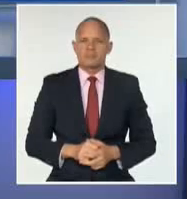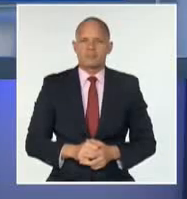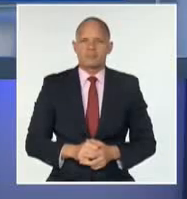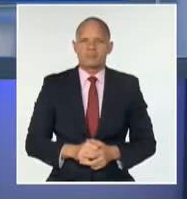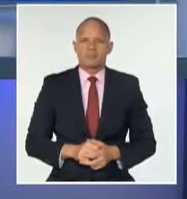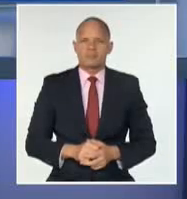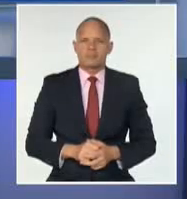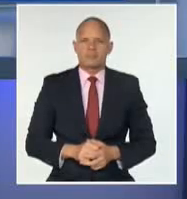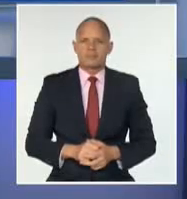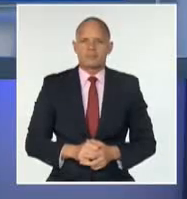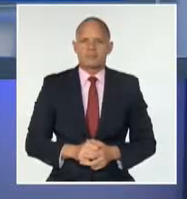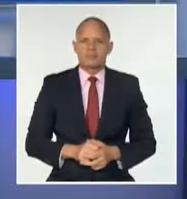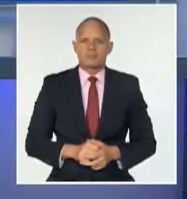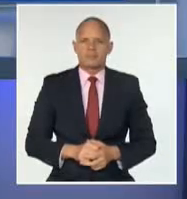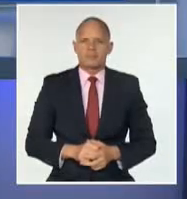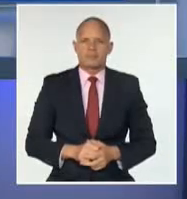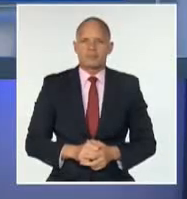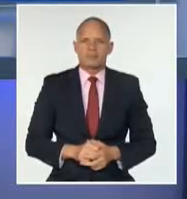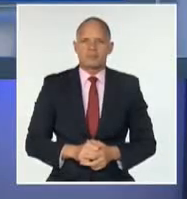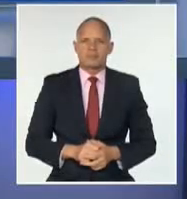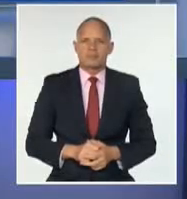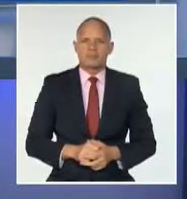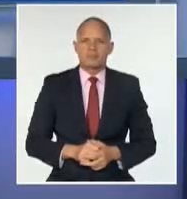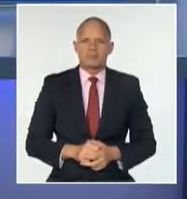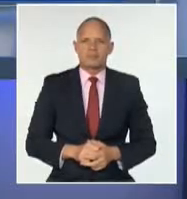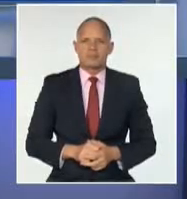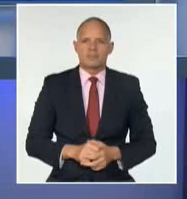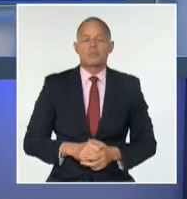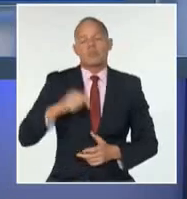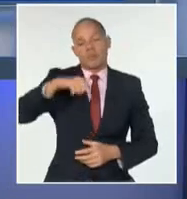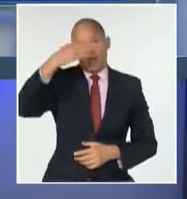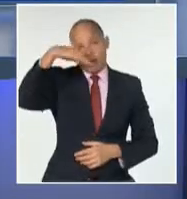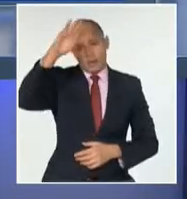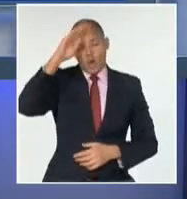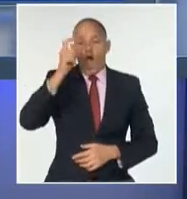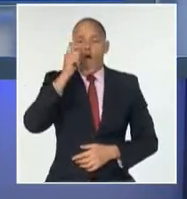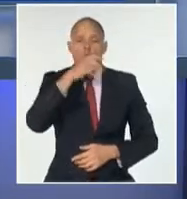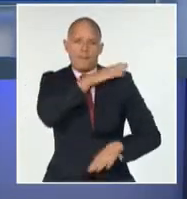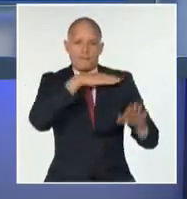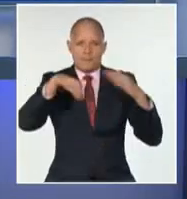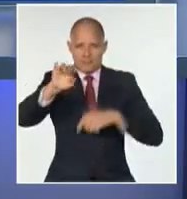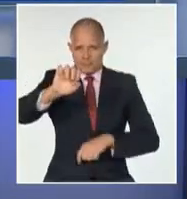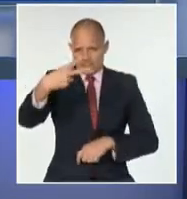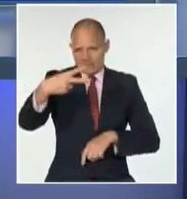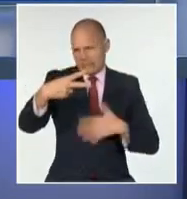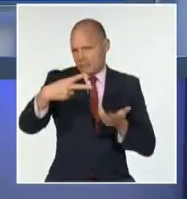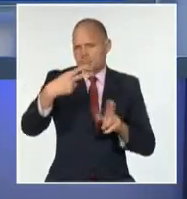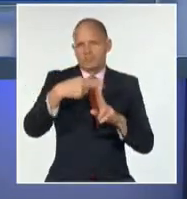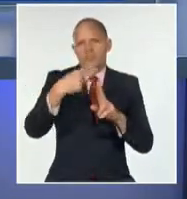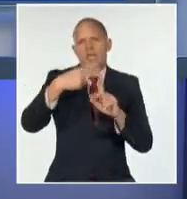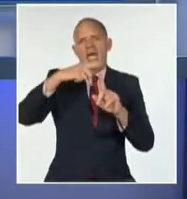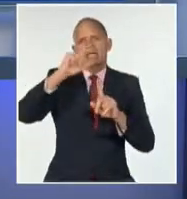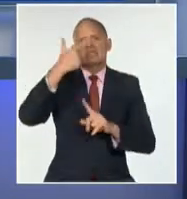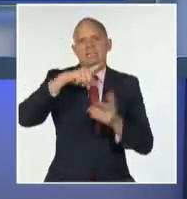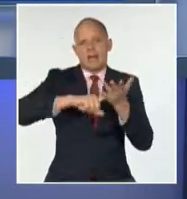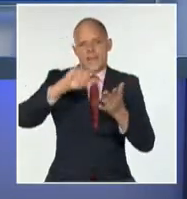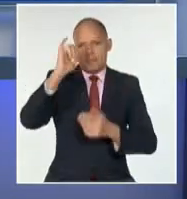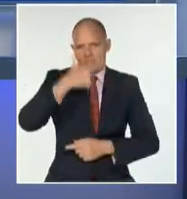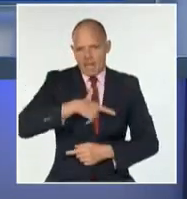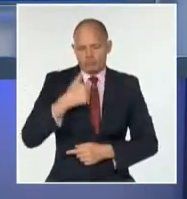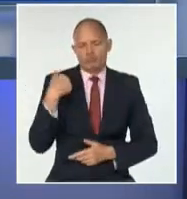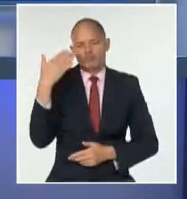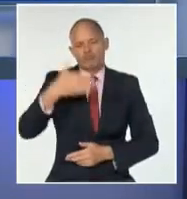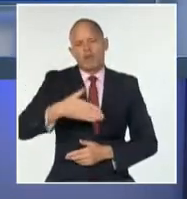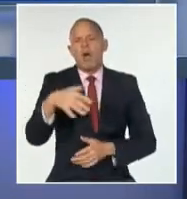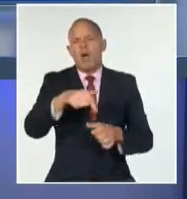República, Jorge Luis Tapia Fonseca, intercambió hoy con productores de la Isla de la Juventud. El dirigente cubano se interesó por la capacitación, así como